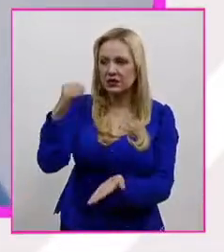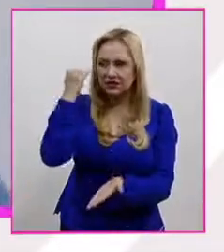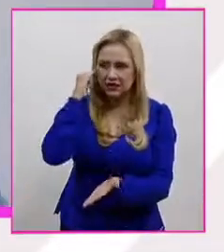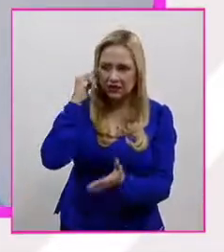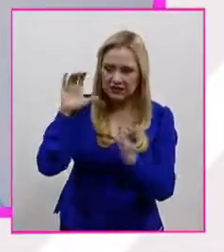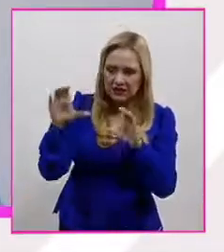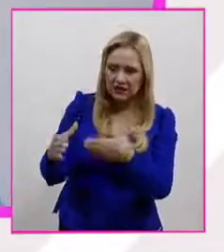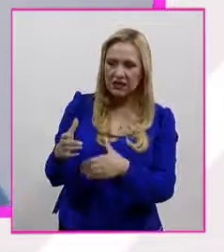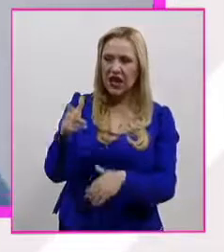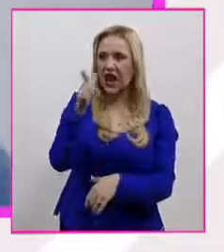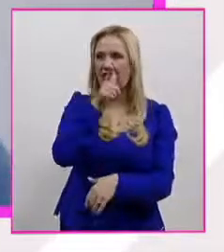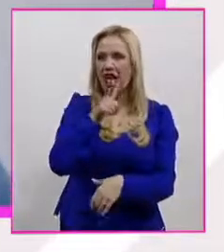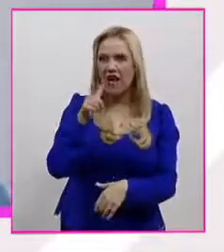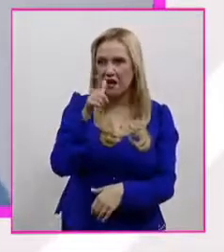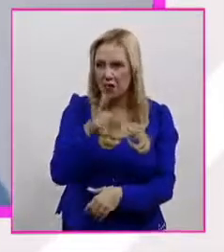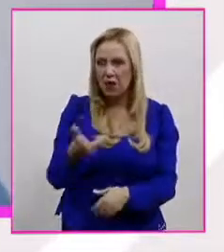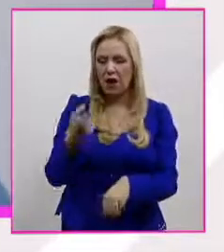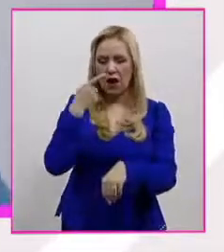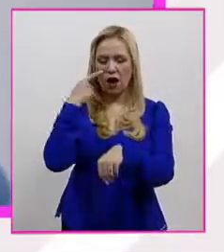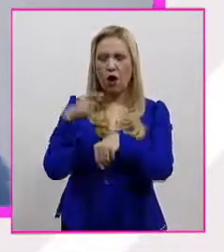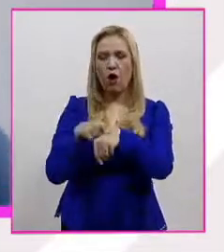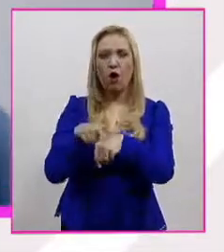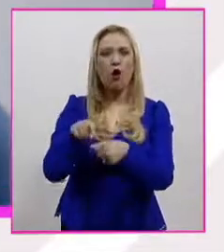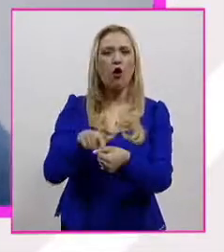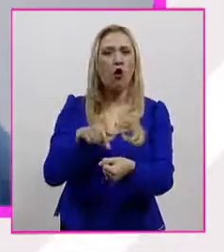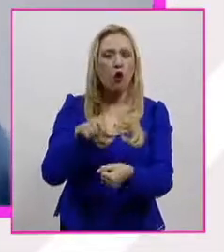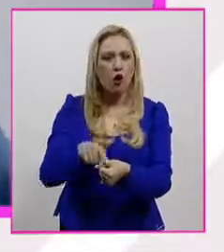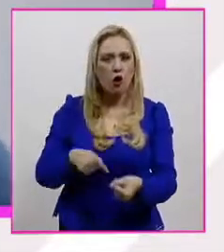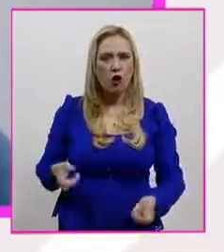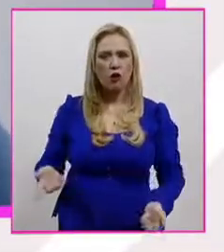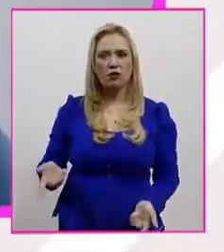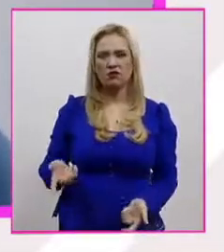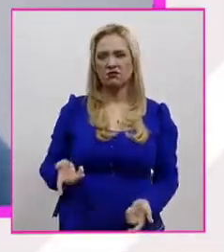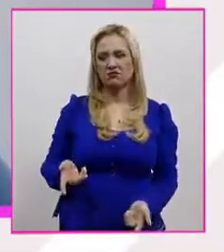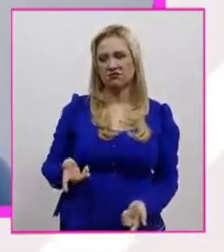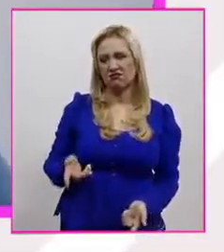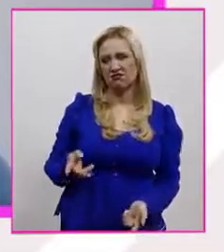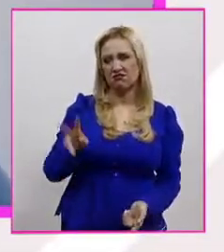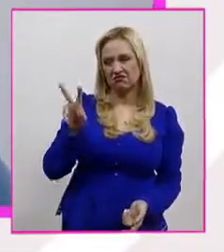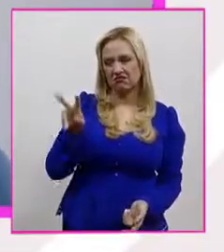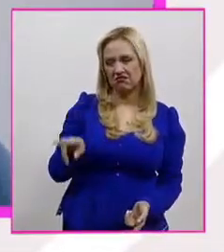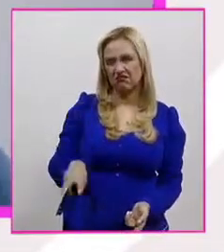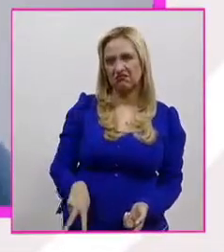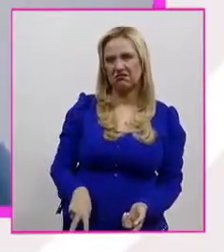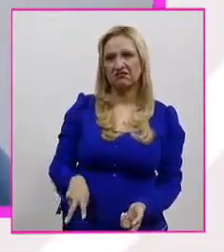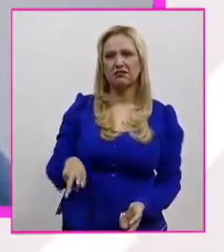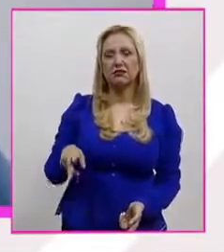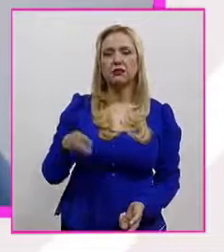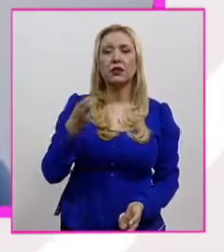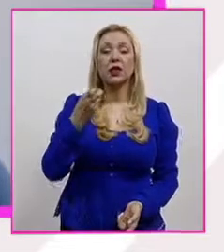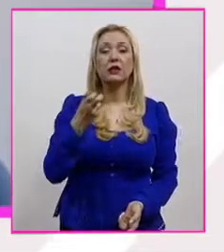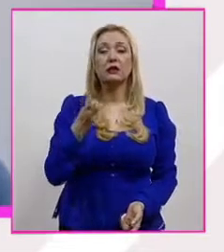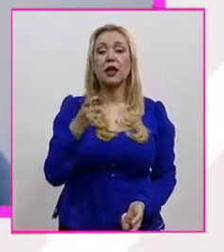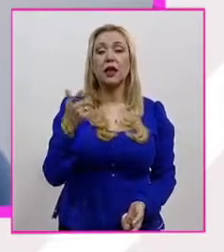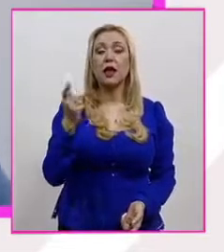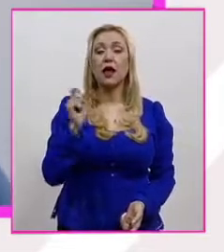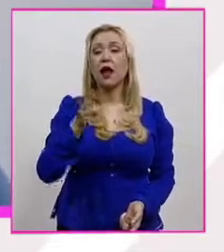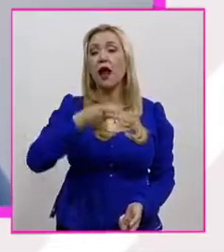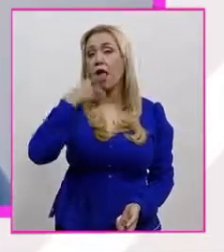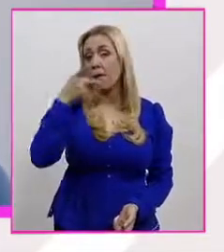lengua. Y lo que vemos en el sistema educativo, o lo que yo alcanzo a percibir, es que el peso de la lengua que se